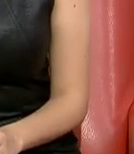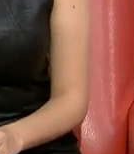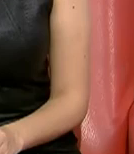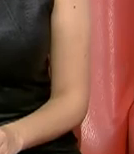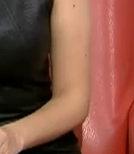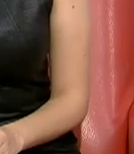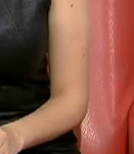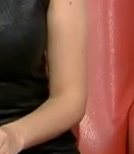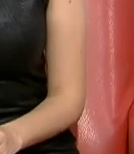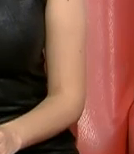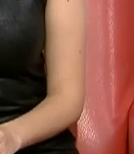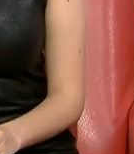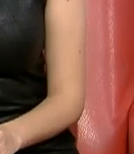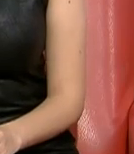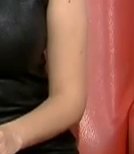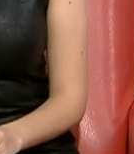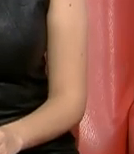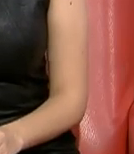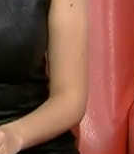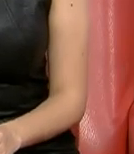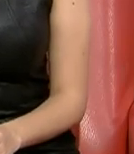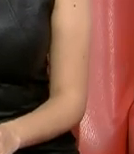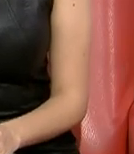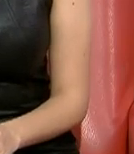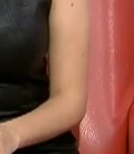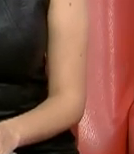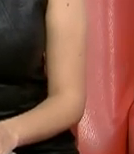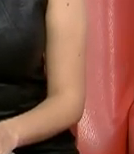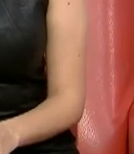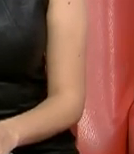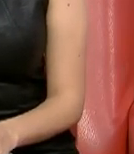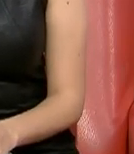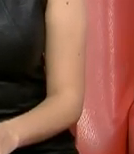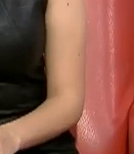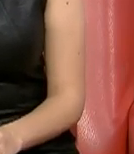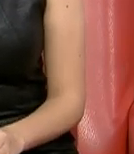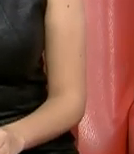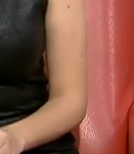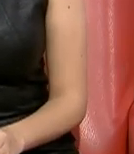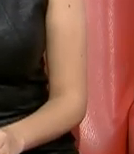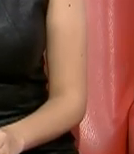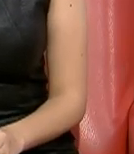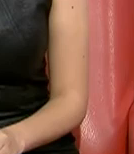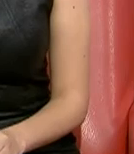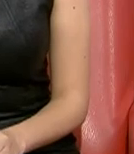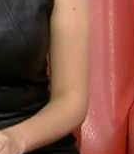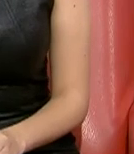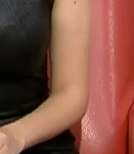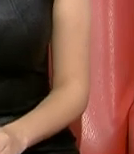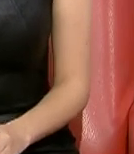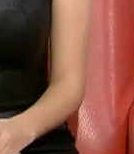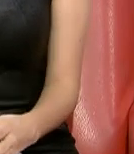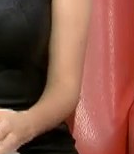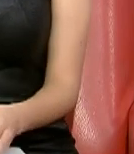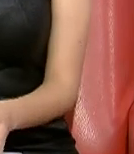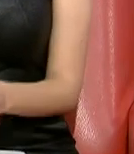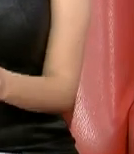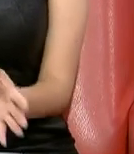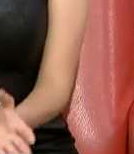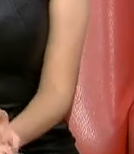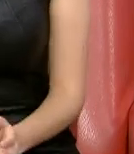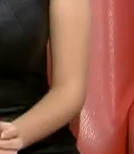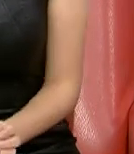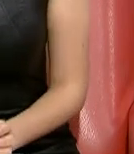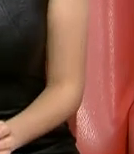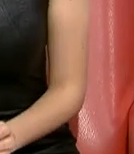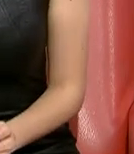creadores del diccionario de Oxford, quienes también señalan a los emojis como palabras del año. Y ahora vámonos hasta